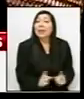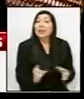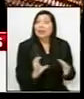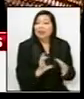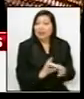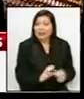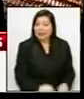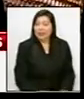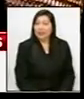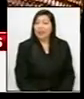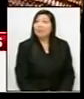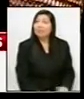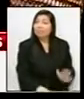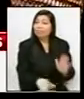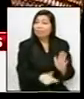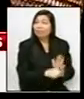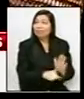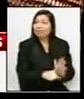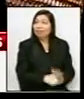vinculados